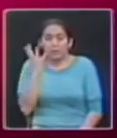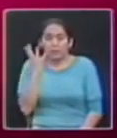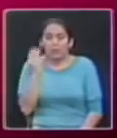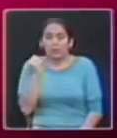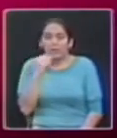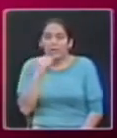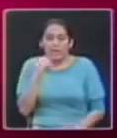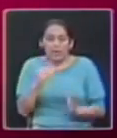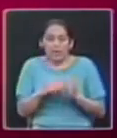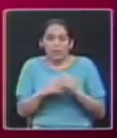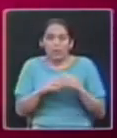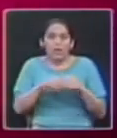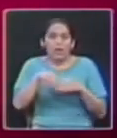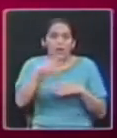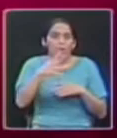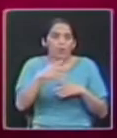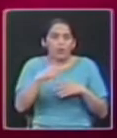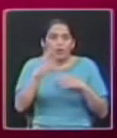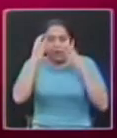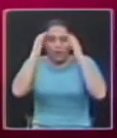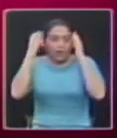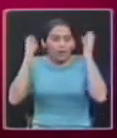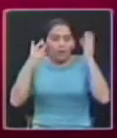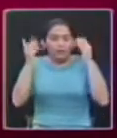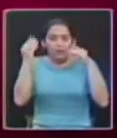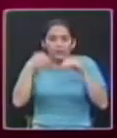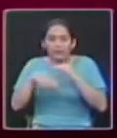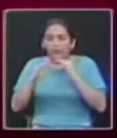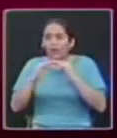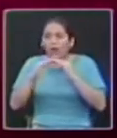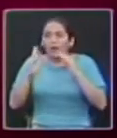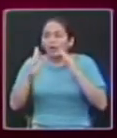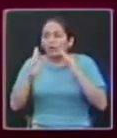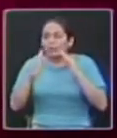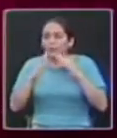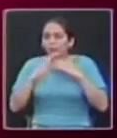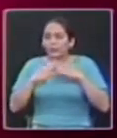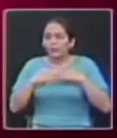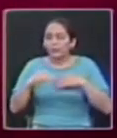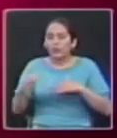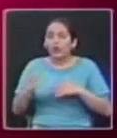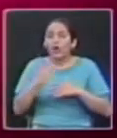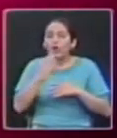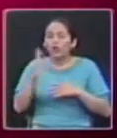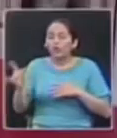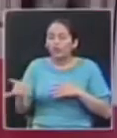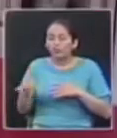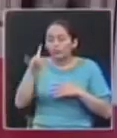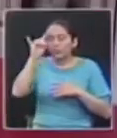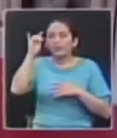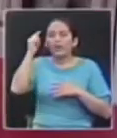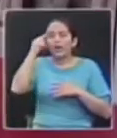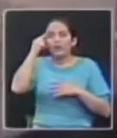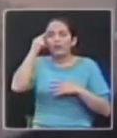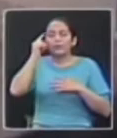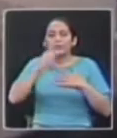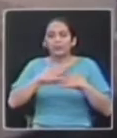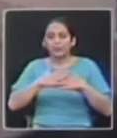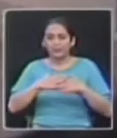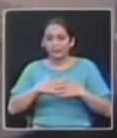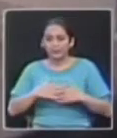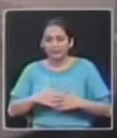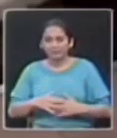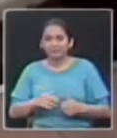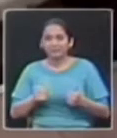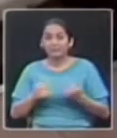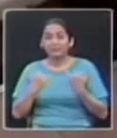Cuando estamos con mucha energía, baja la energía. Y los tonos cálidos nos potencian la energía, nos dan más energía. Si quieres darle una nueva vibra